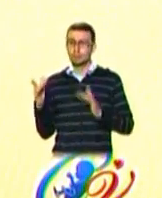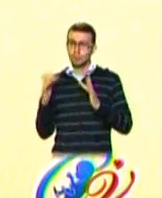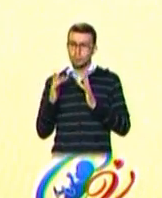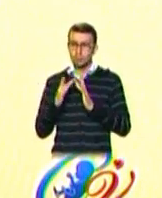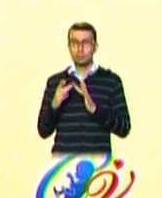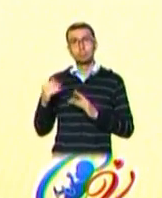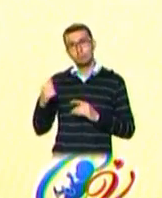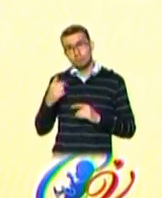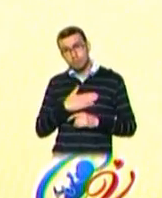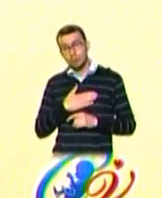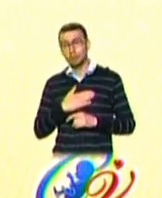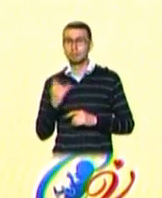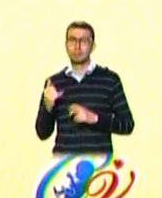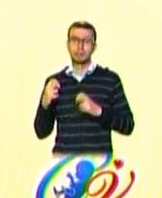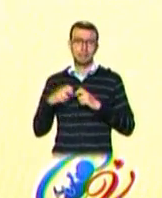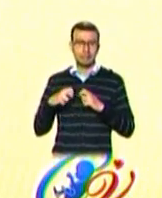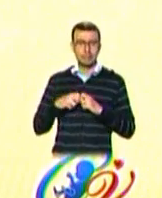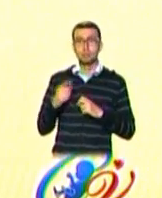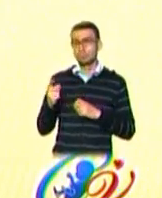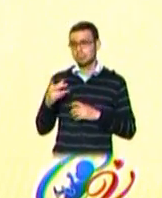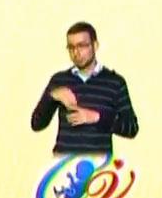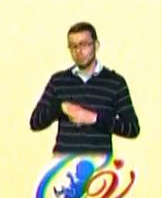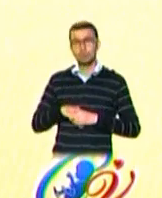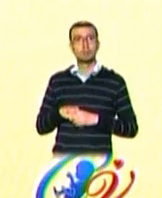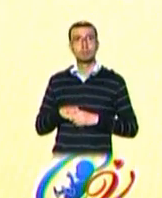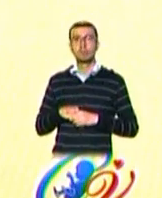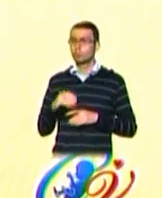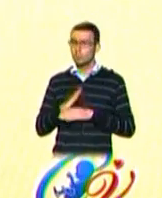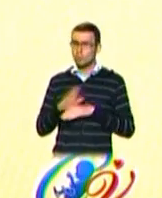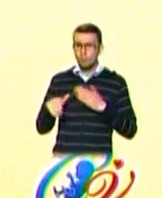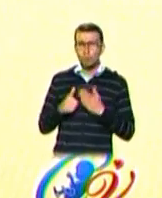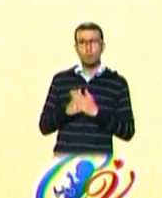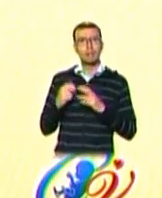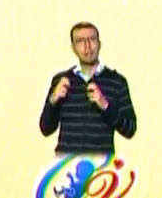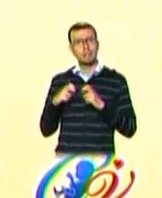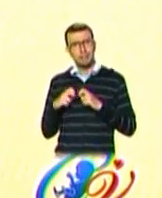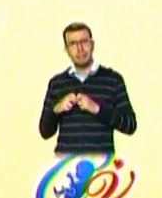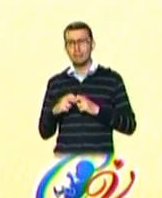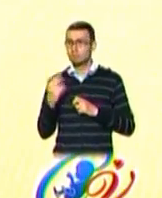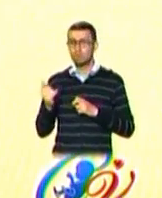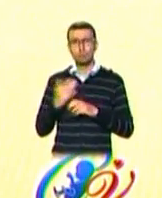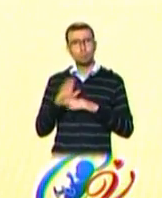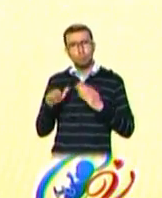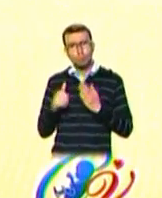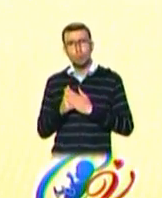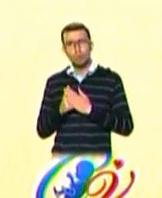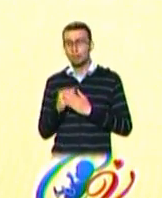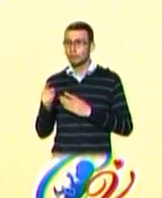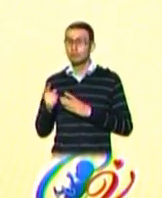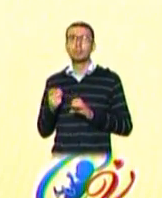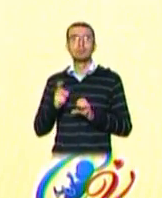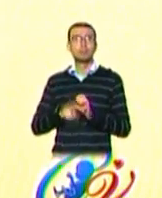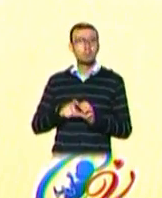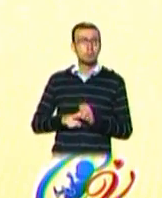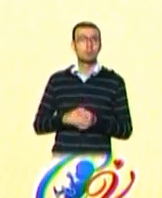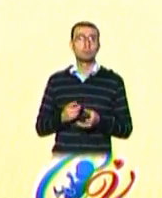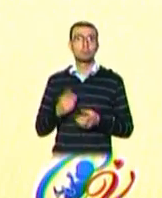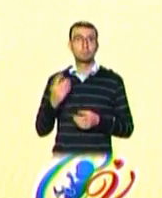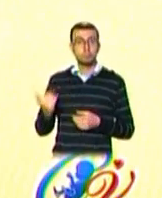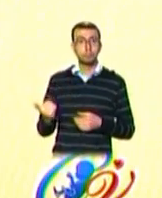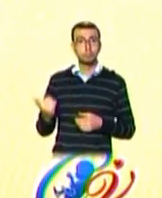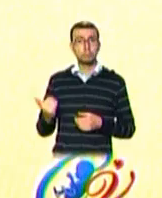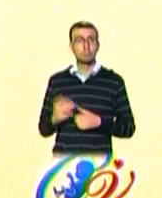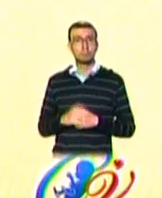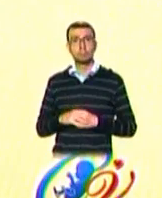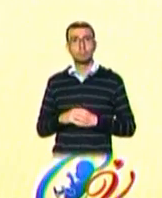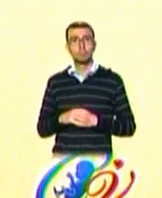nuestra energía. Ahora, toda esa energía, como le decía la señora ahora, está basada en,